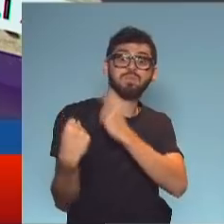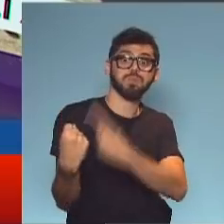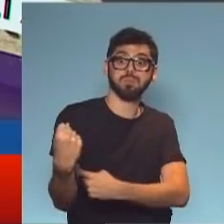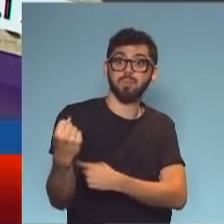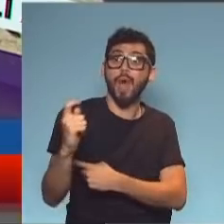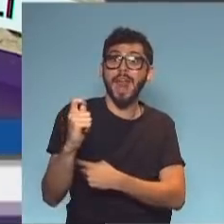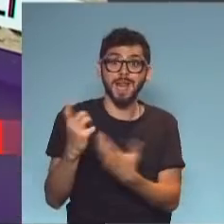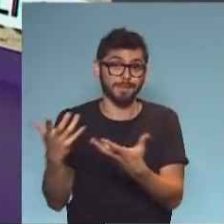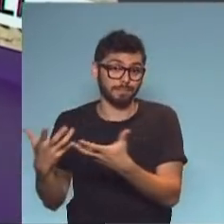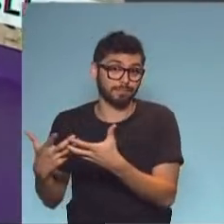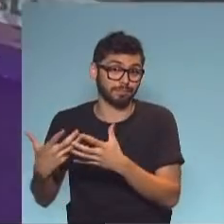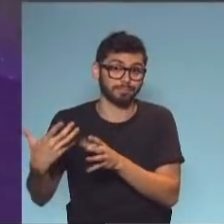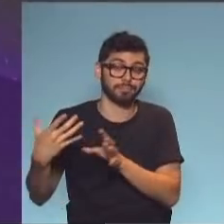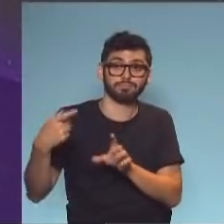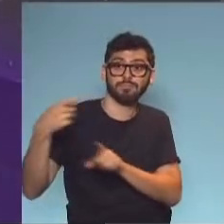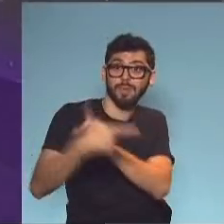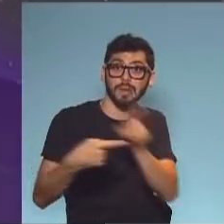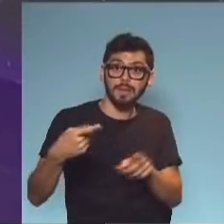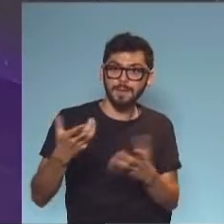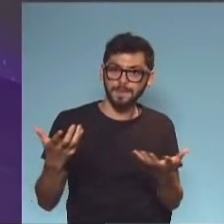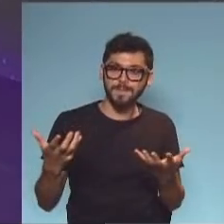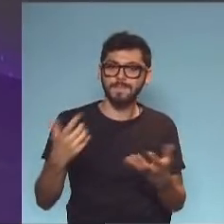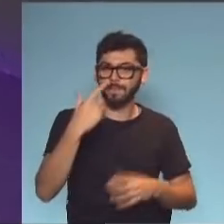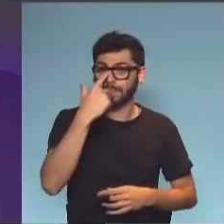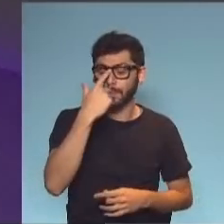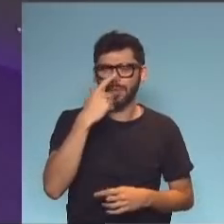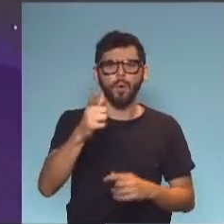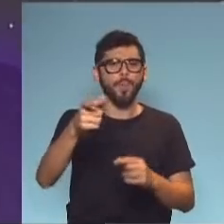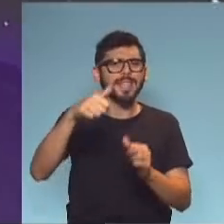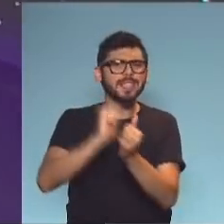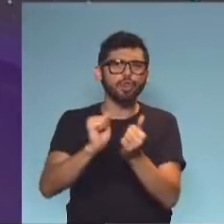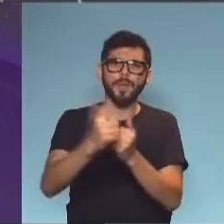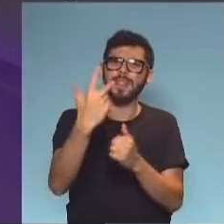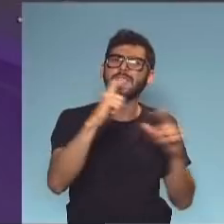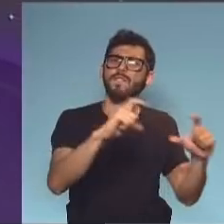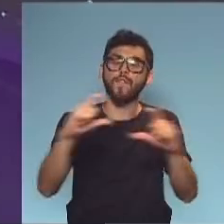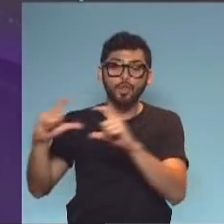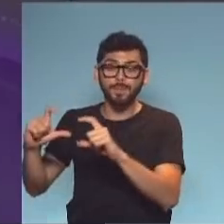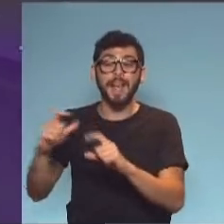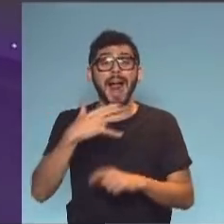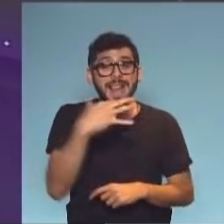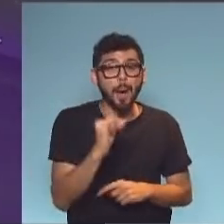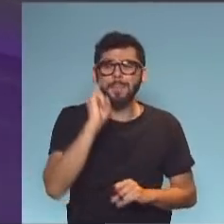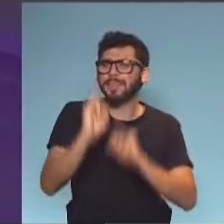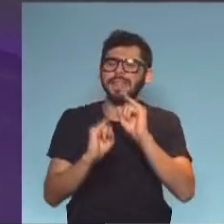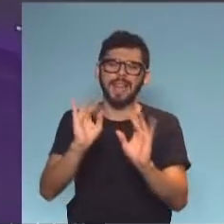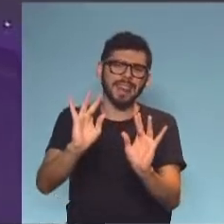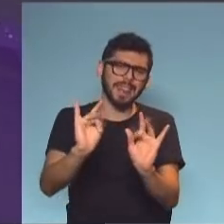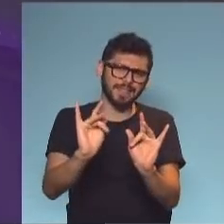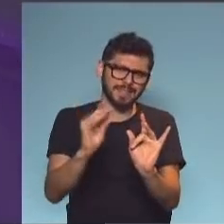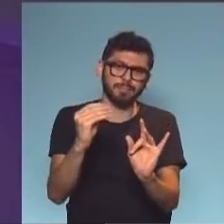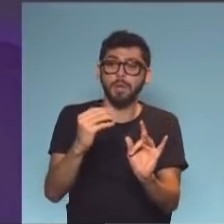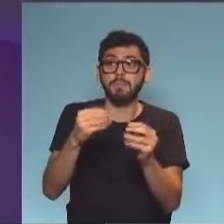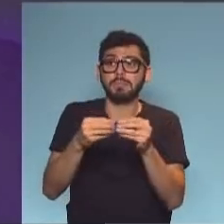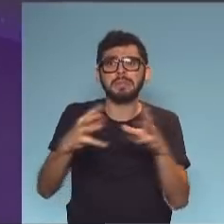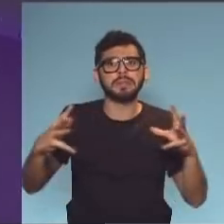¿no? Y de quienes definitivamente tienen la mayor fuerza. Esta historia en 3 imágenes, la verdad, es difícil de explicar porque tenemos que